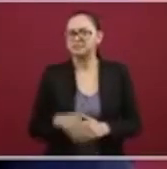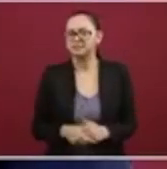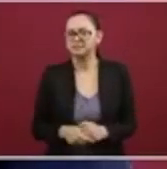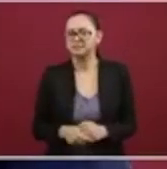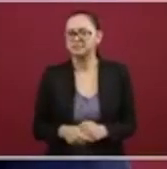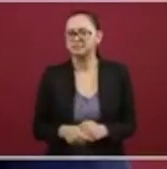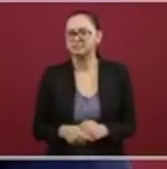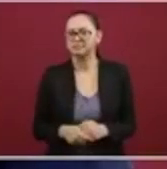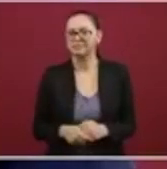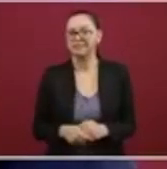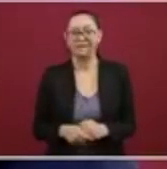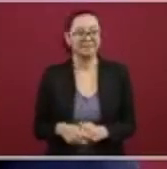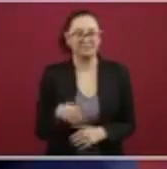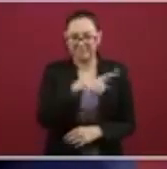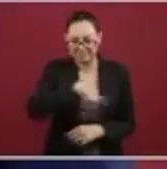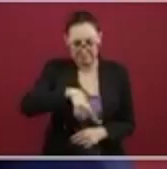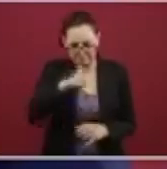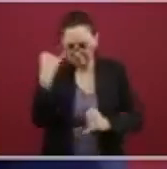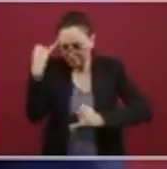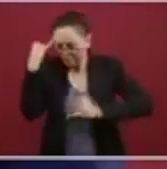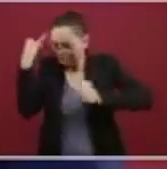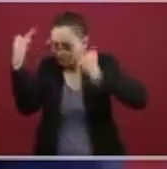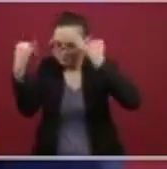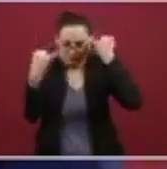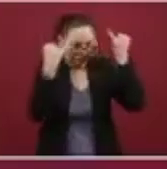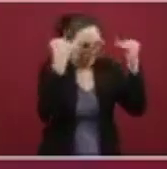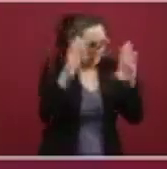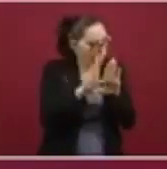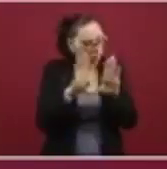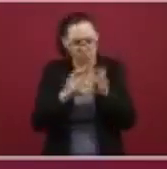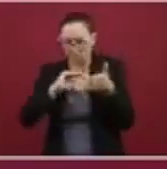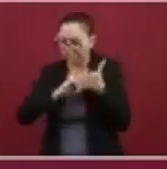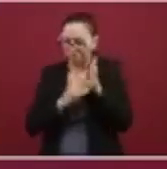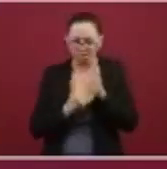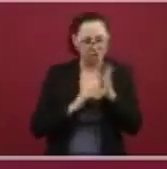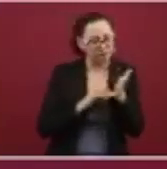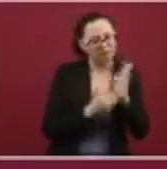Claro que van a buscar por todos los medios